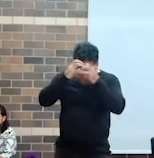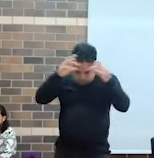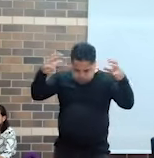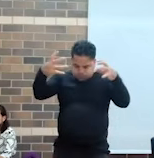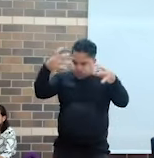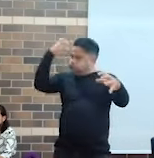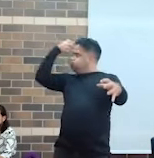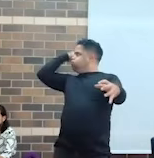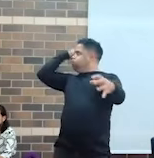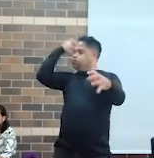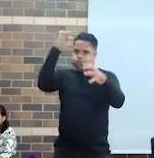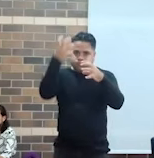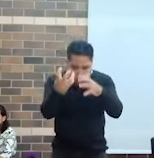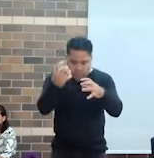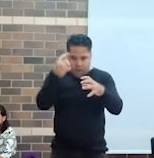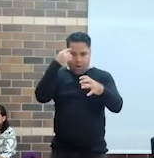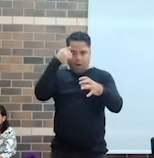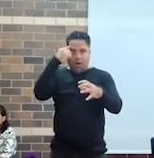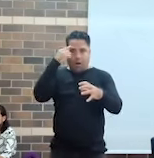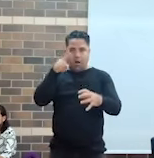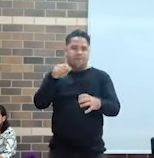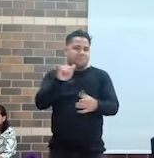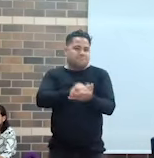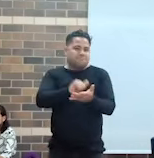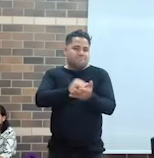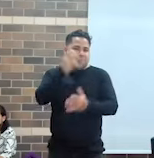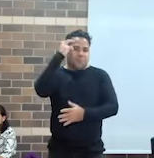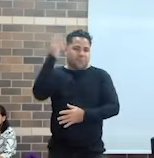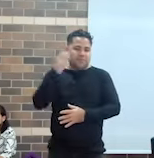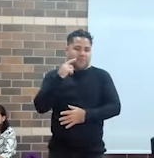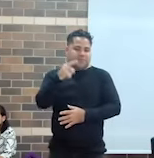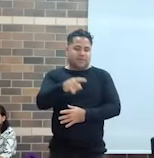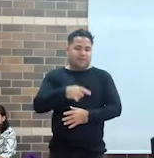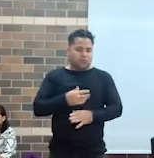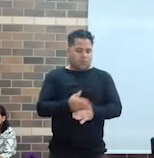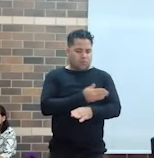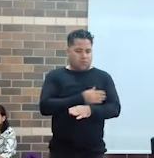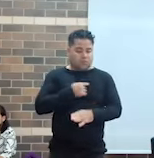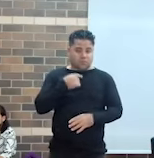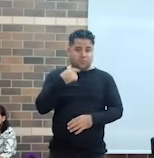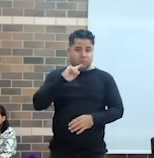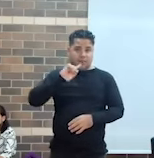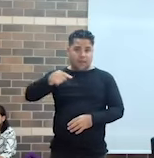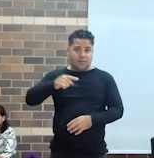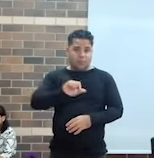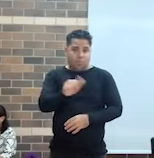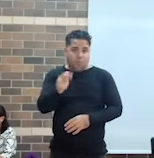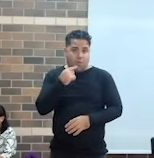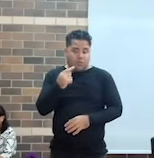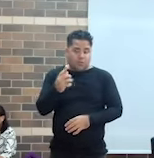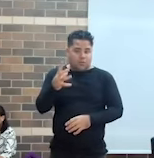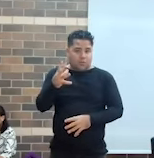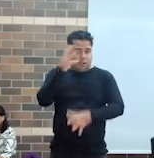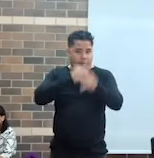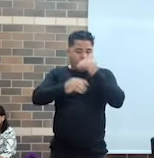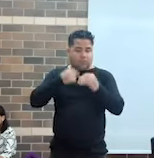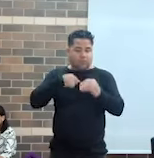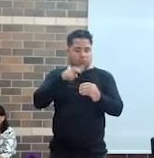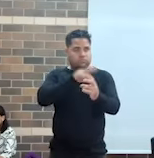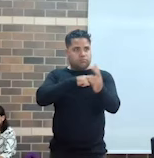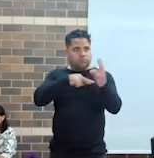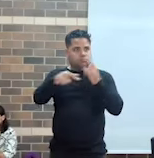tiempo. Entonces, lo mismo que dijo Sebastián, él dijo, yo he aprendido otros lenguajes y mi percepción ha cambiado,